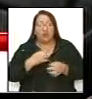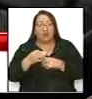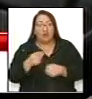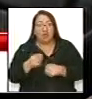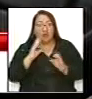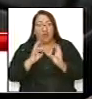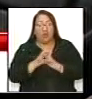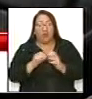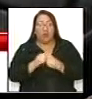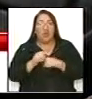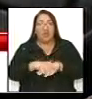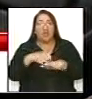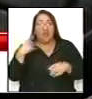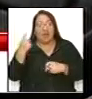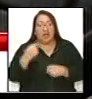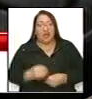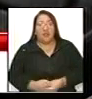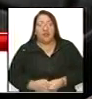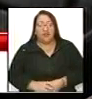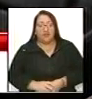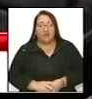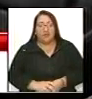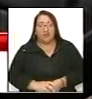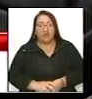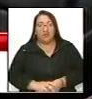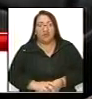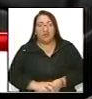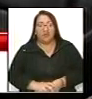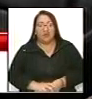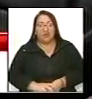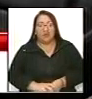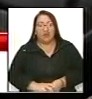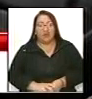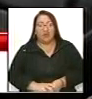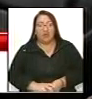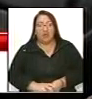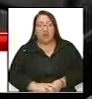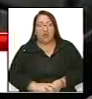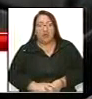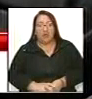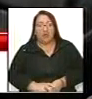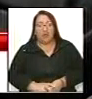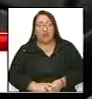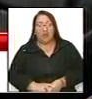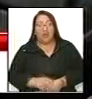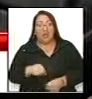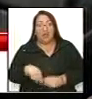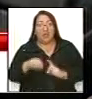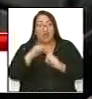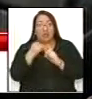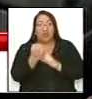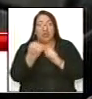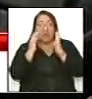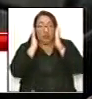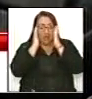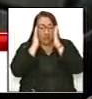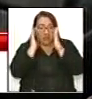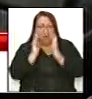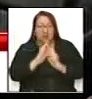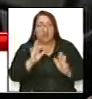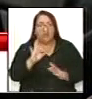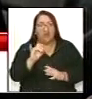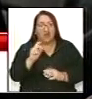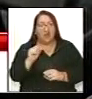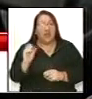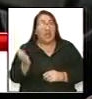por ejemplo, en la Asamblea General, ¿no? Es justamente el órgano mucho más importante de estas sociedades sin fines de